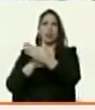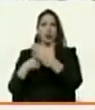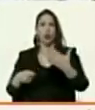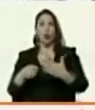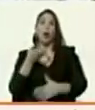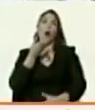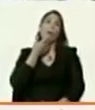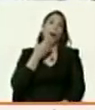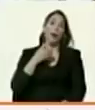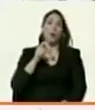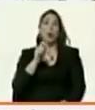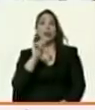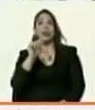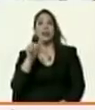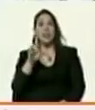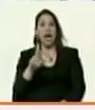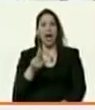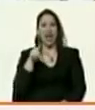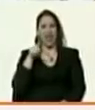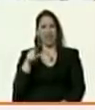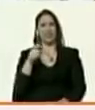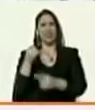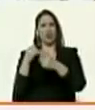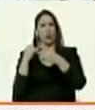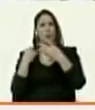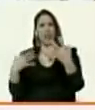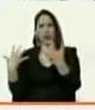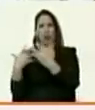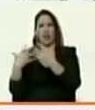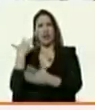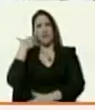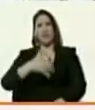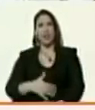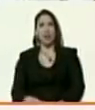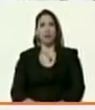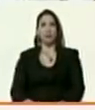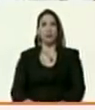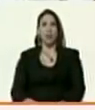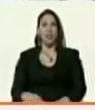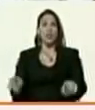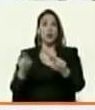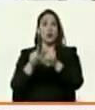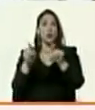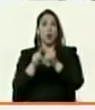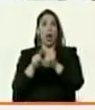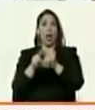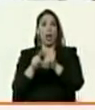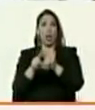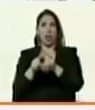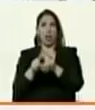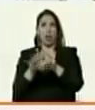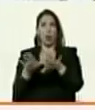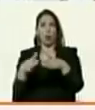ejemplo, un instrumento anacrónico de la Guerra Fría, similar a lo que en algún momento